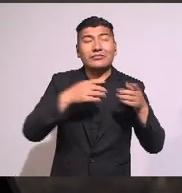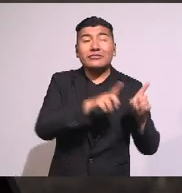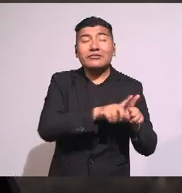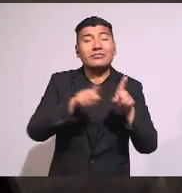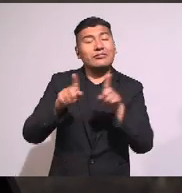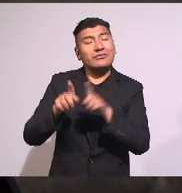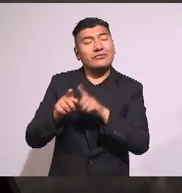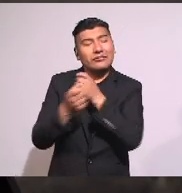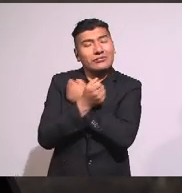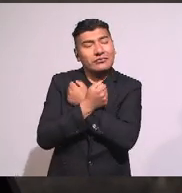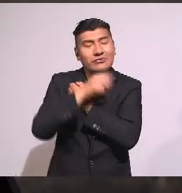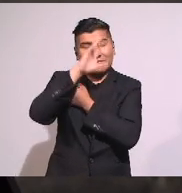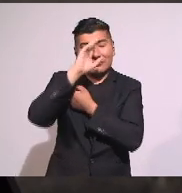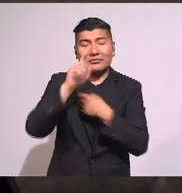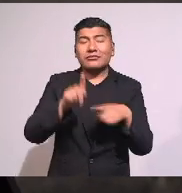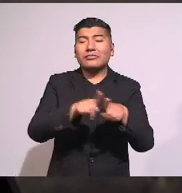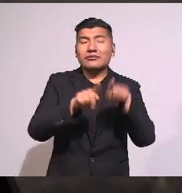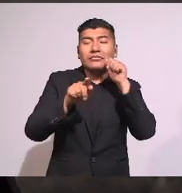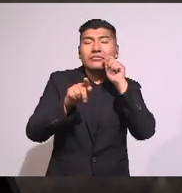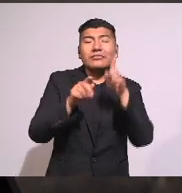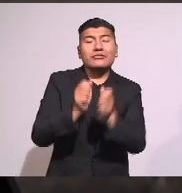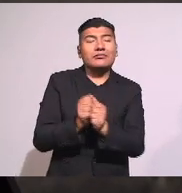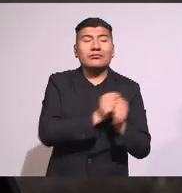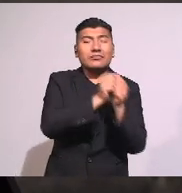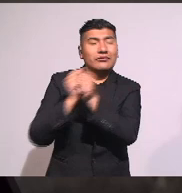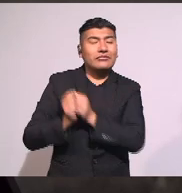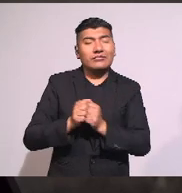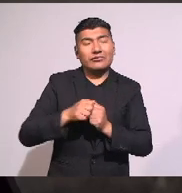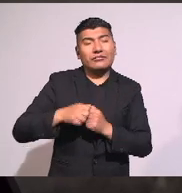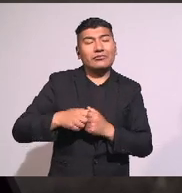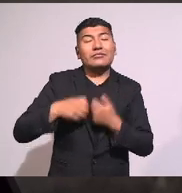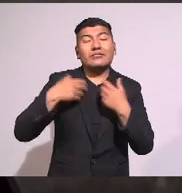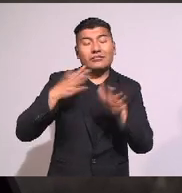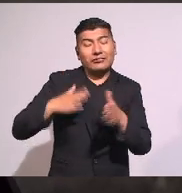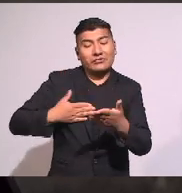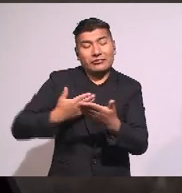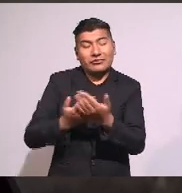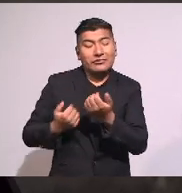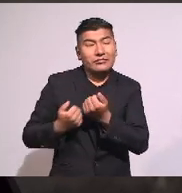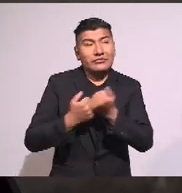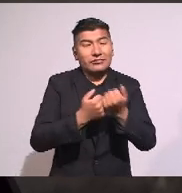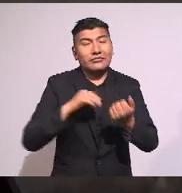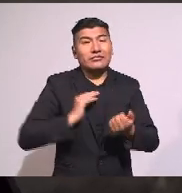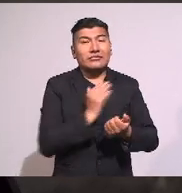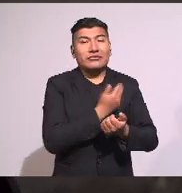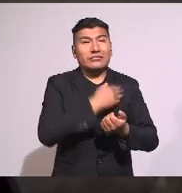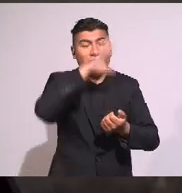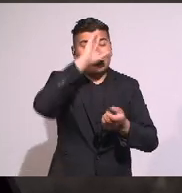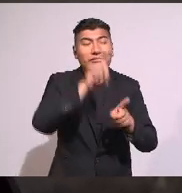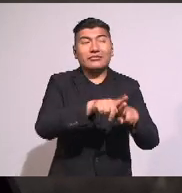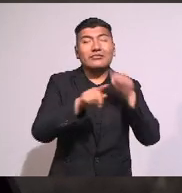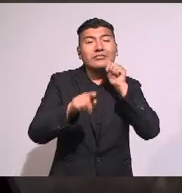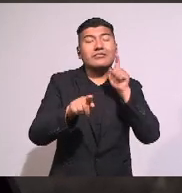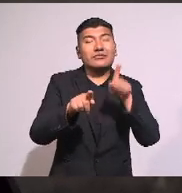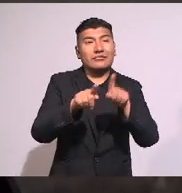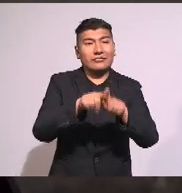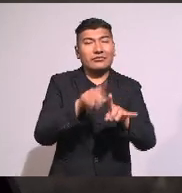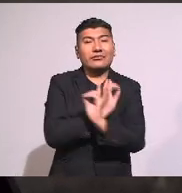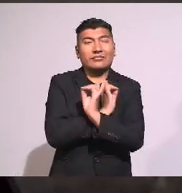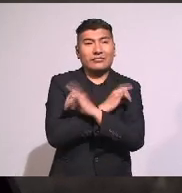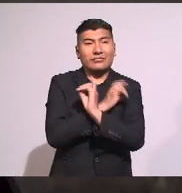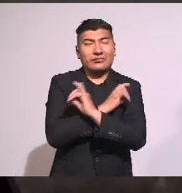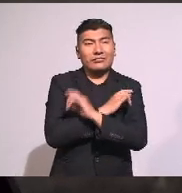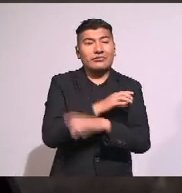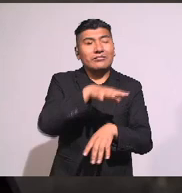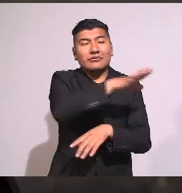También, estimados hermanos, nos unimos en solidaridad con nuestros hermanos de Australia, que en este momento